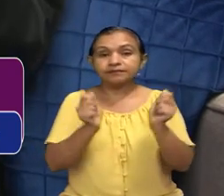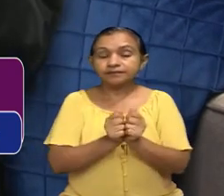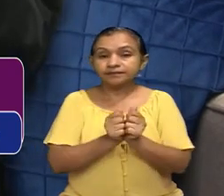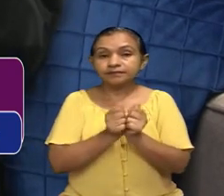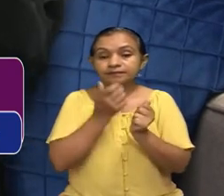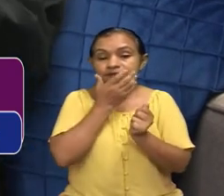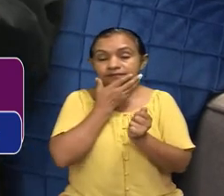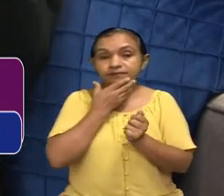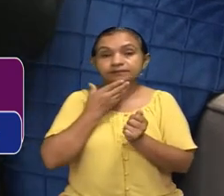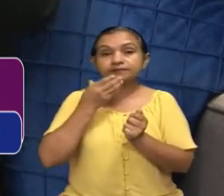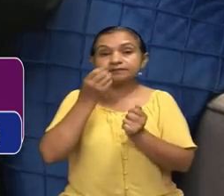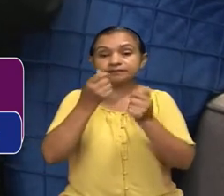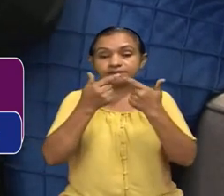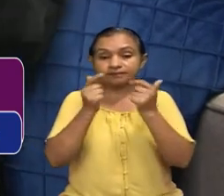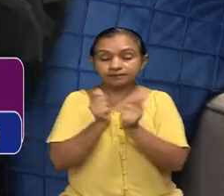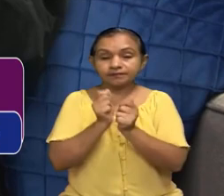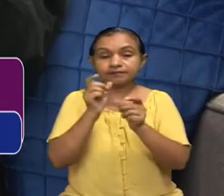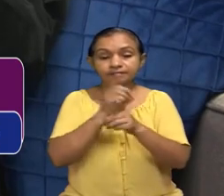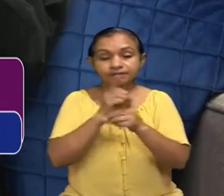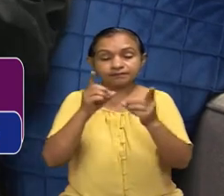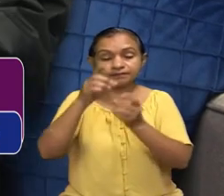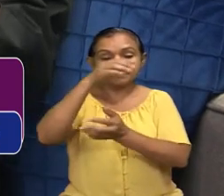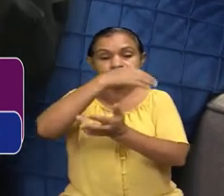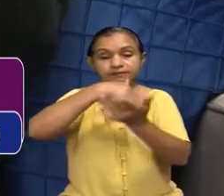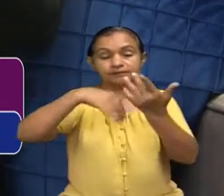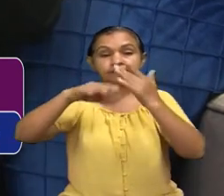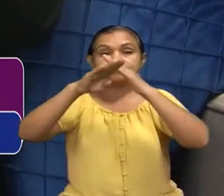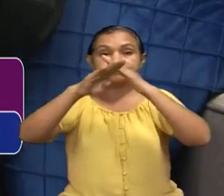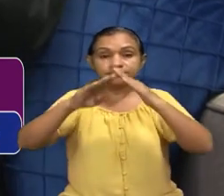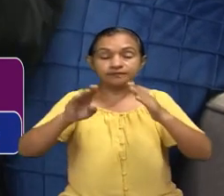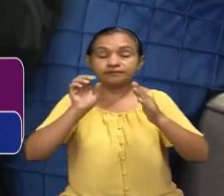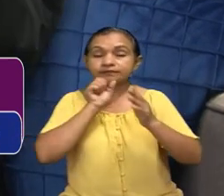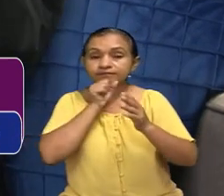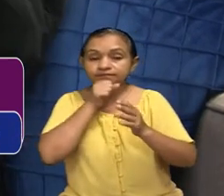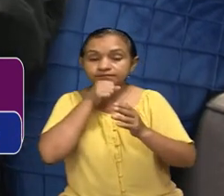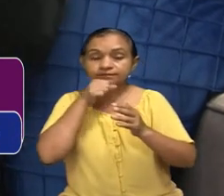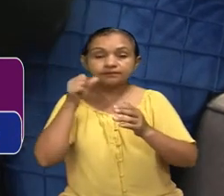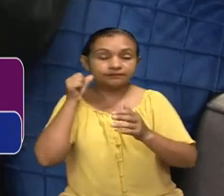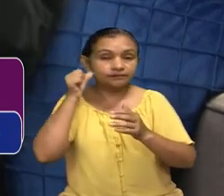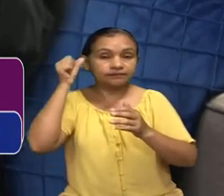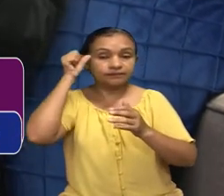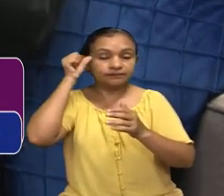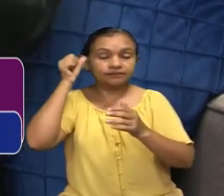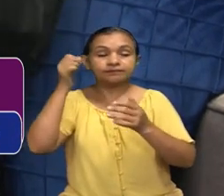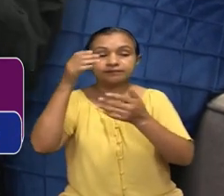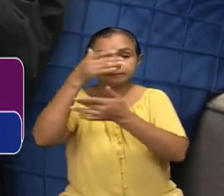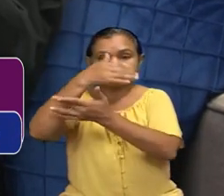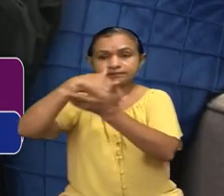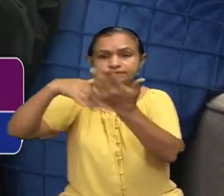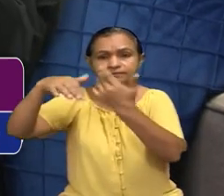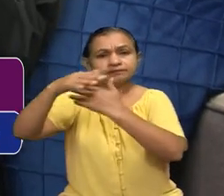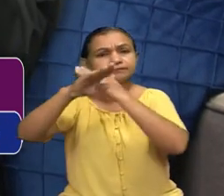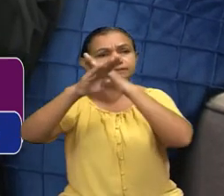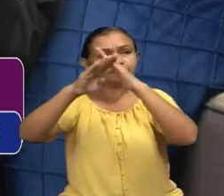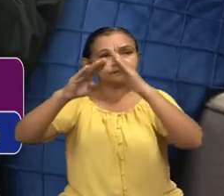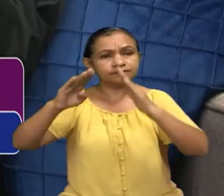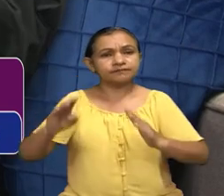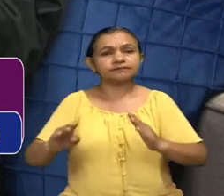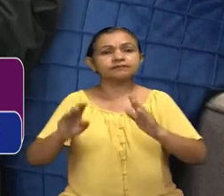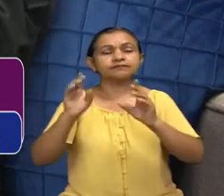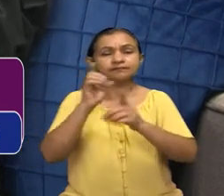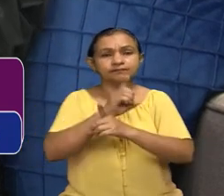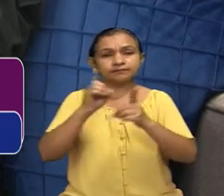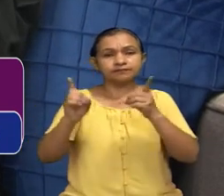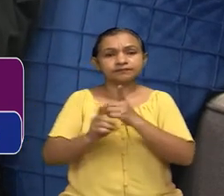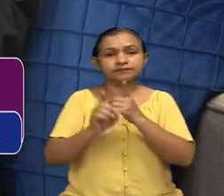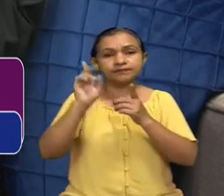generaciones jóvenes deben de tener relaciones armoniosas y las personas adultas mayores entre sí deben de tener relaciones armoniosas.